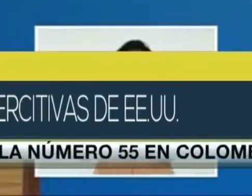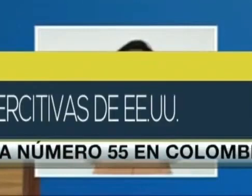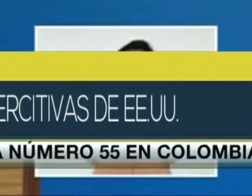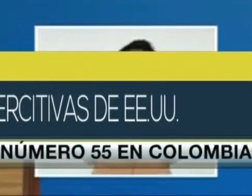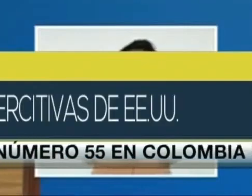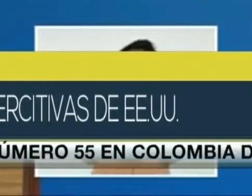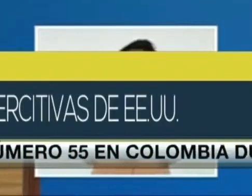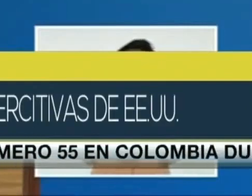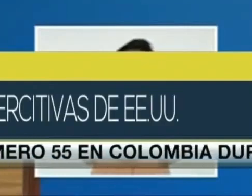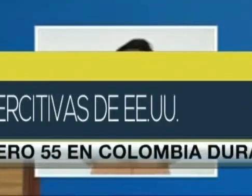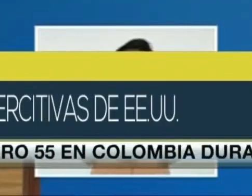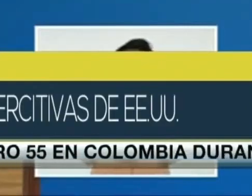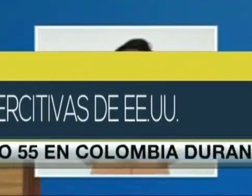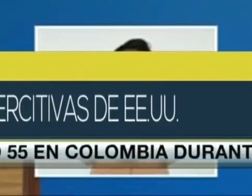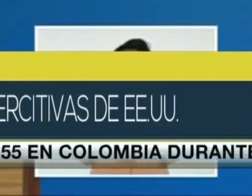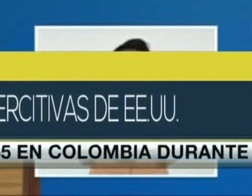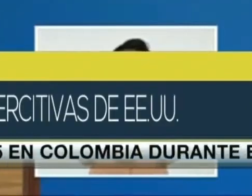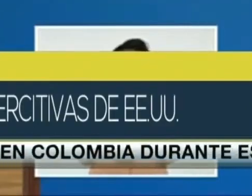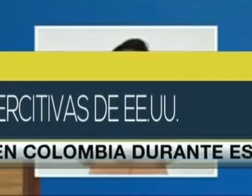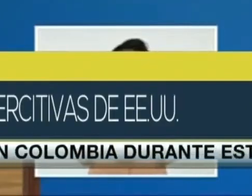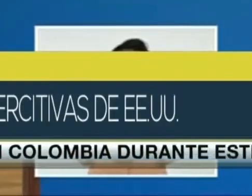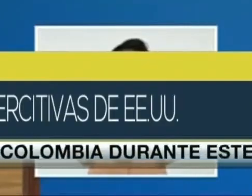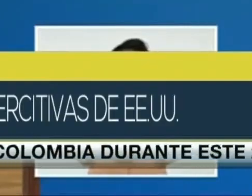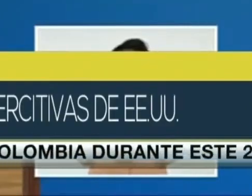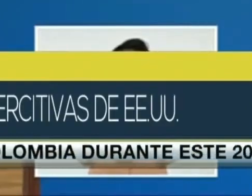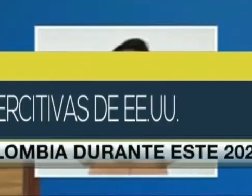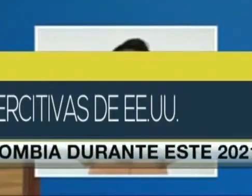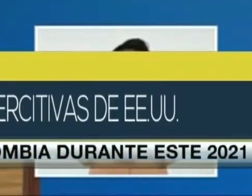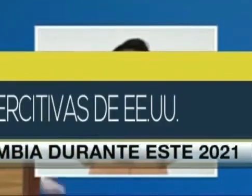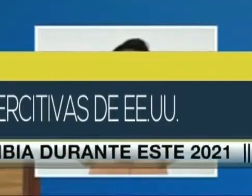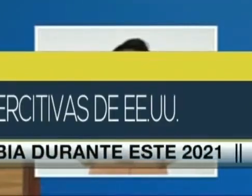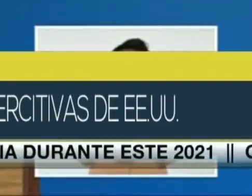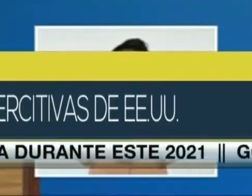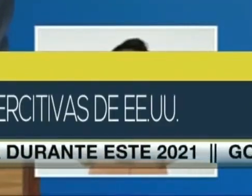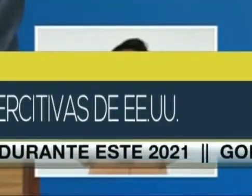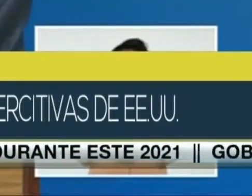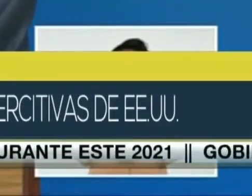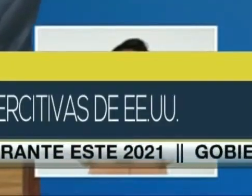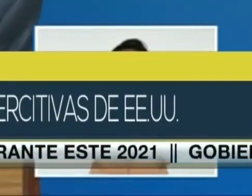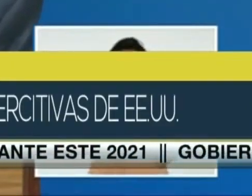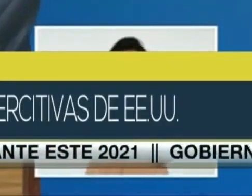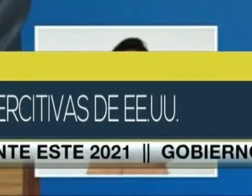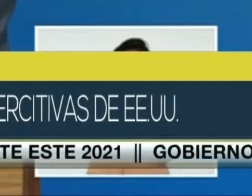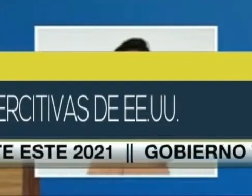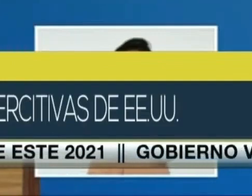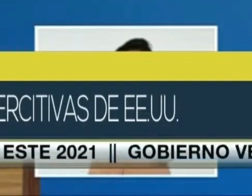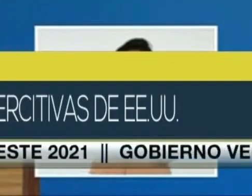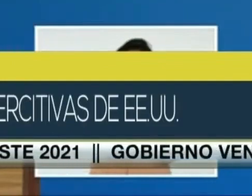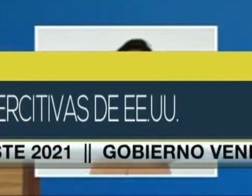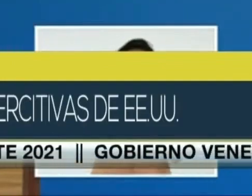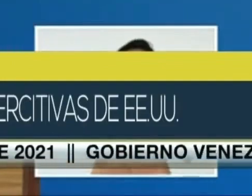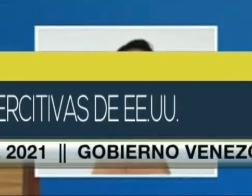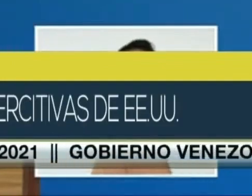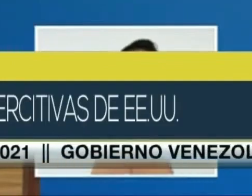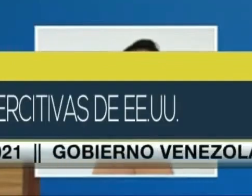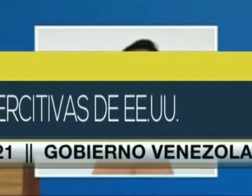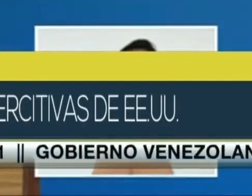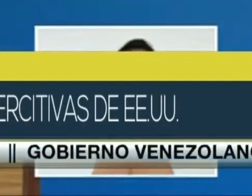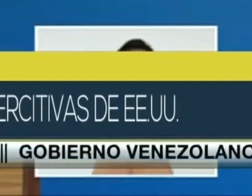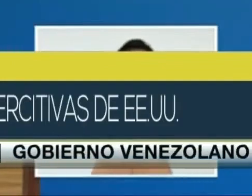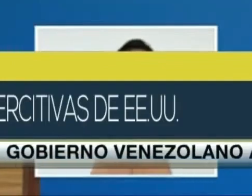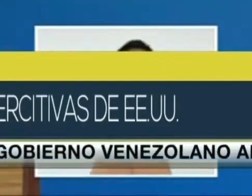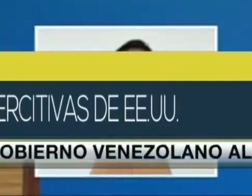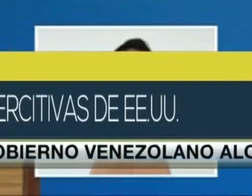bajo motivación política y que será su responsabilidad si esto sigue costando